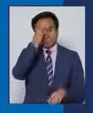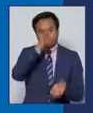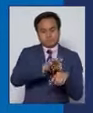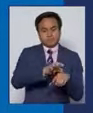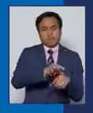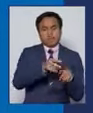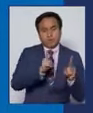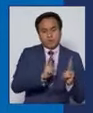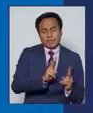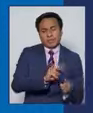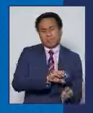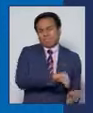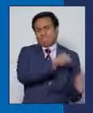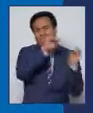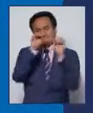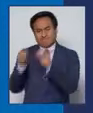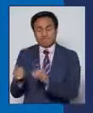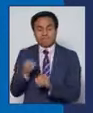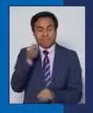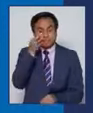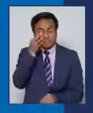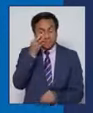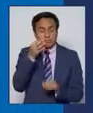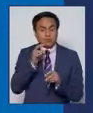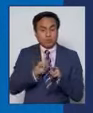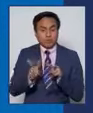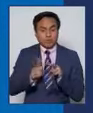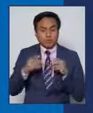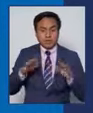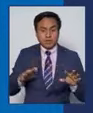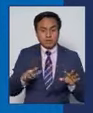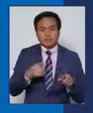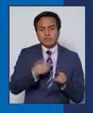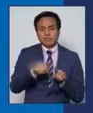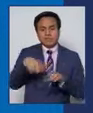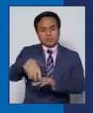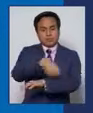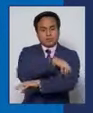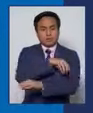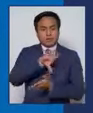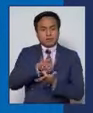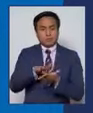han visto cómo esto se ha realizado diariamente a distintas